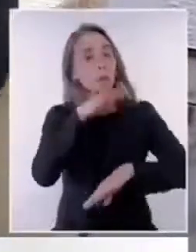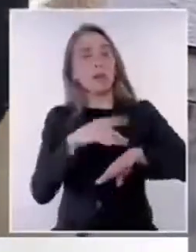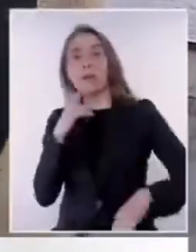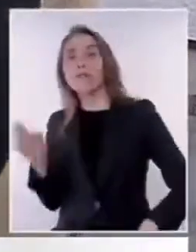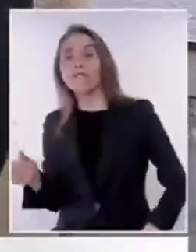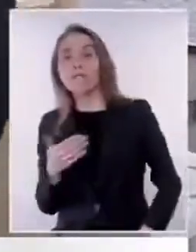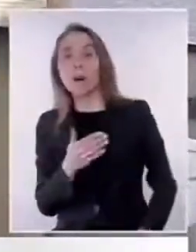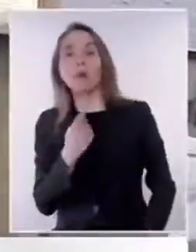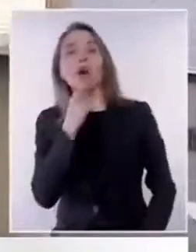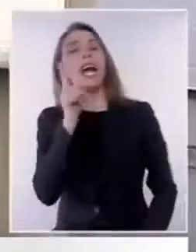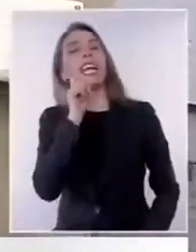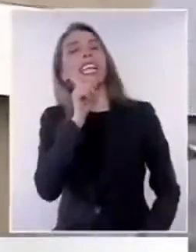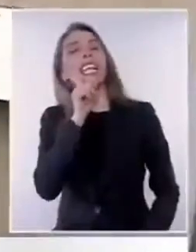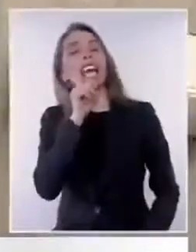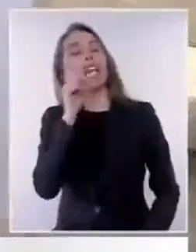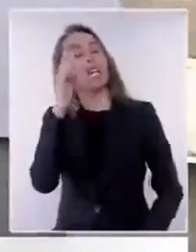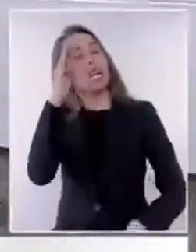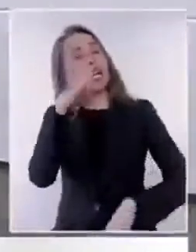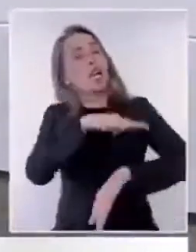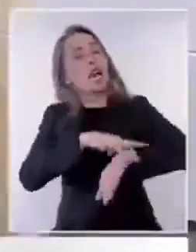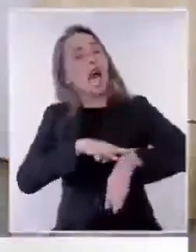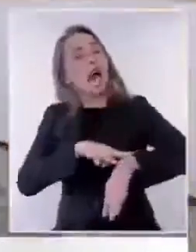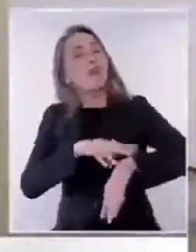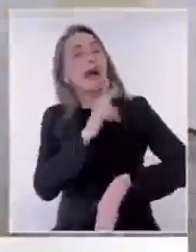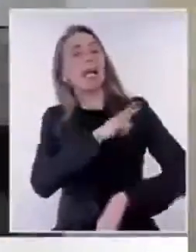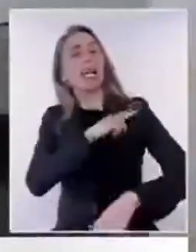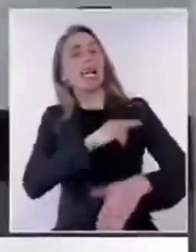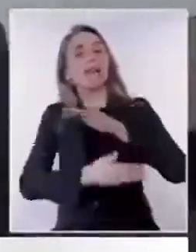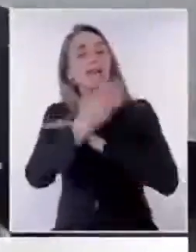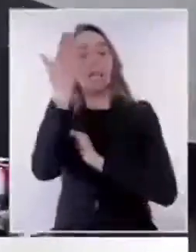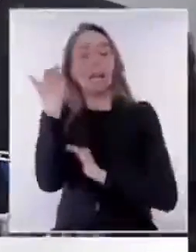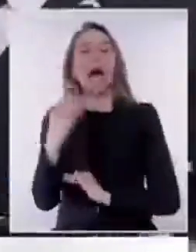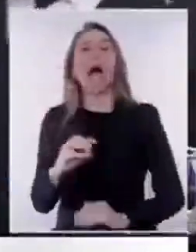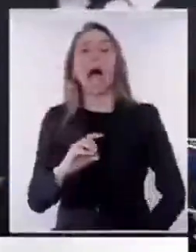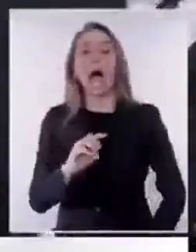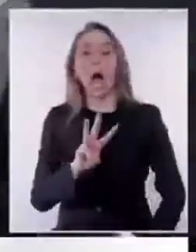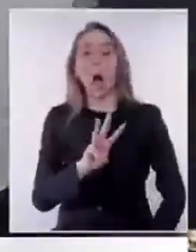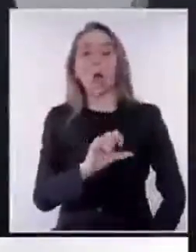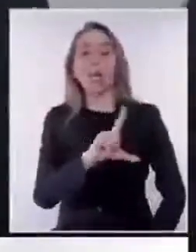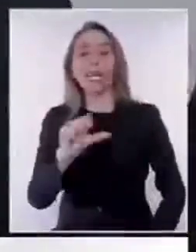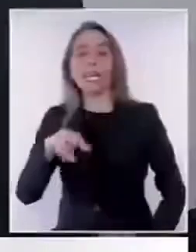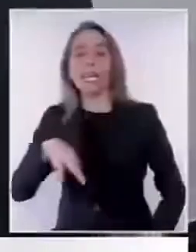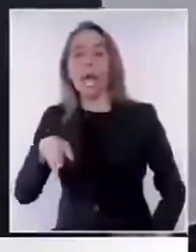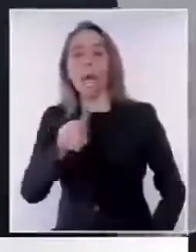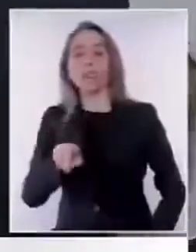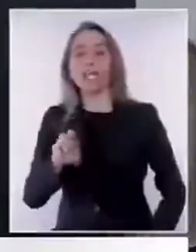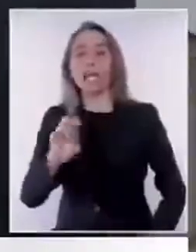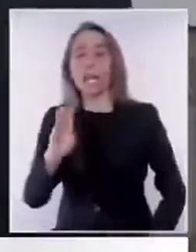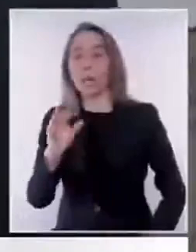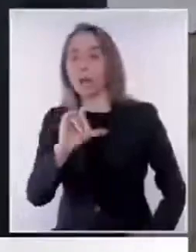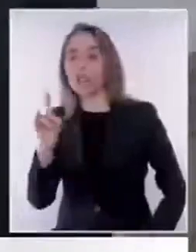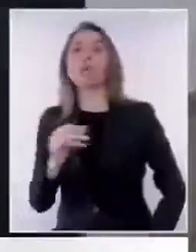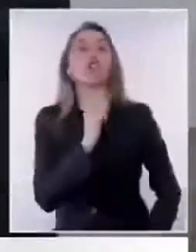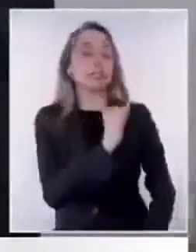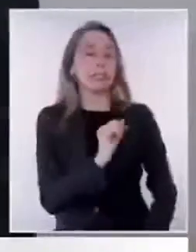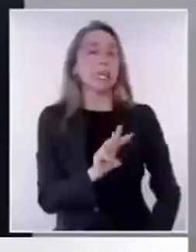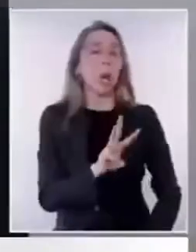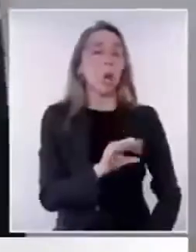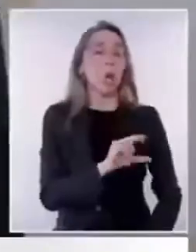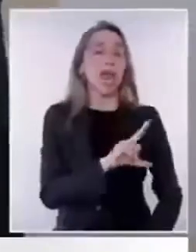¿Quién era el comandante en jefe de la Armada en... Ah, Williams creo yo, era el